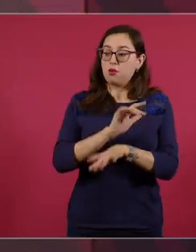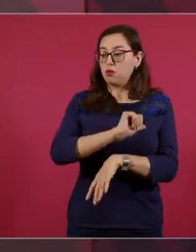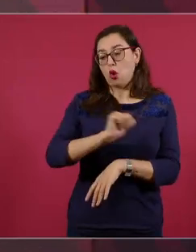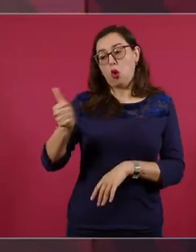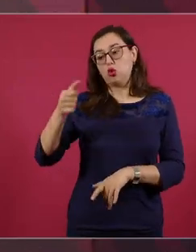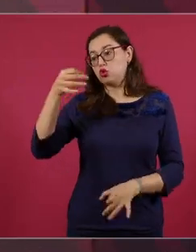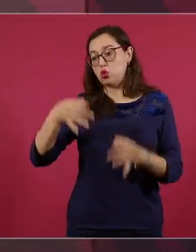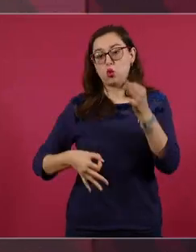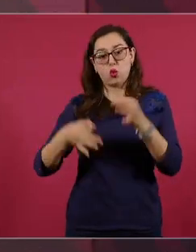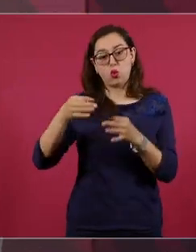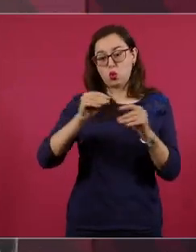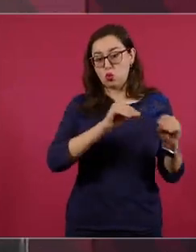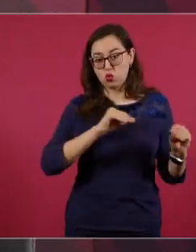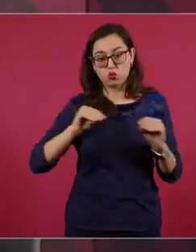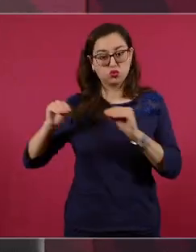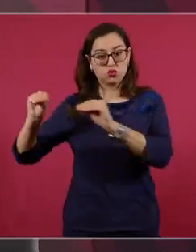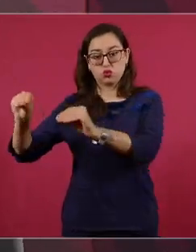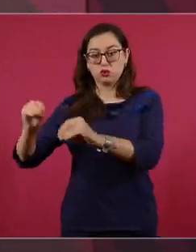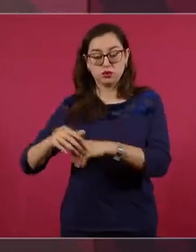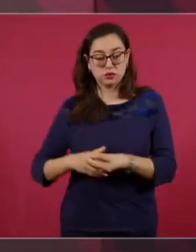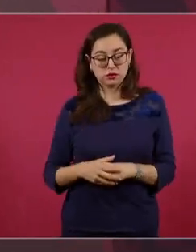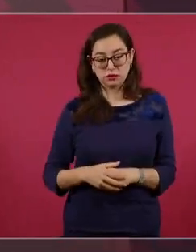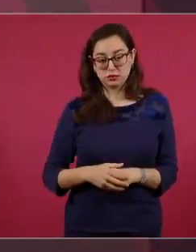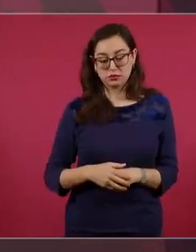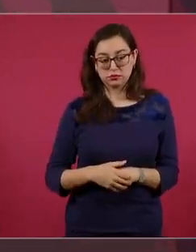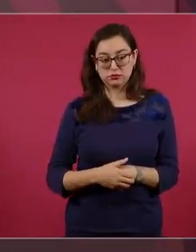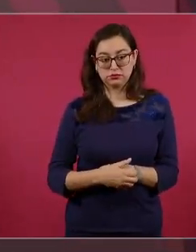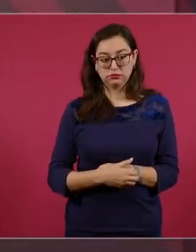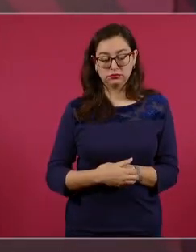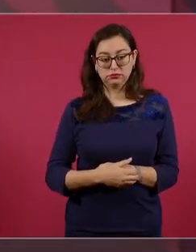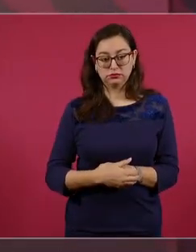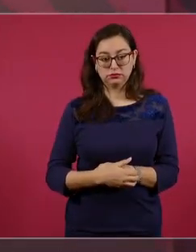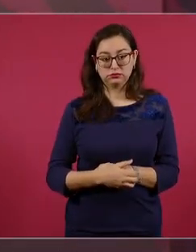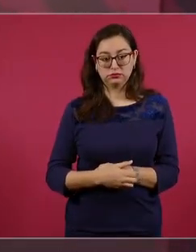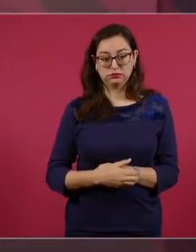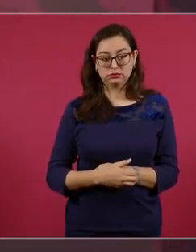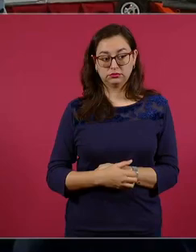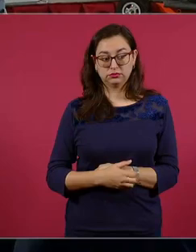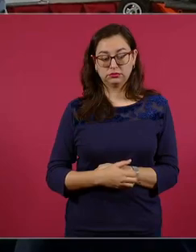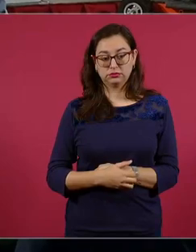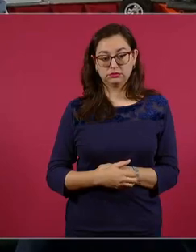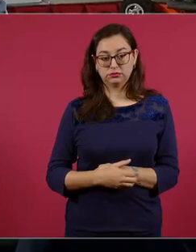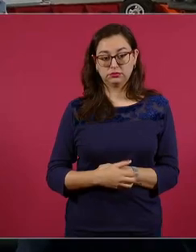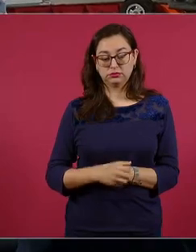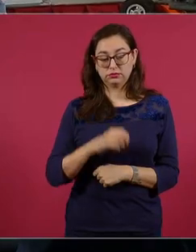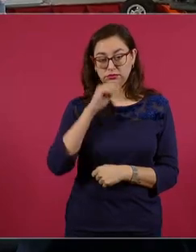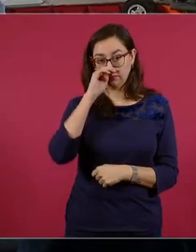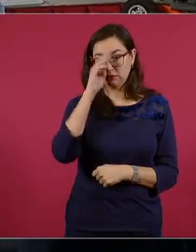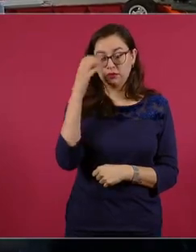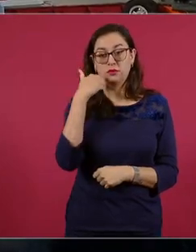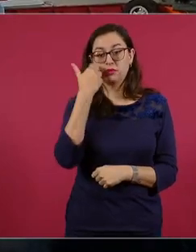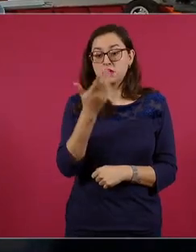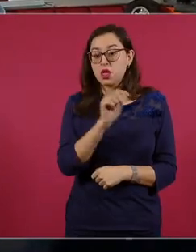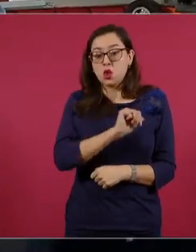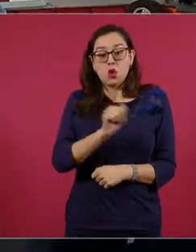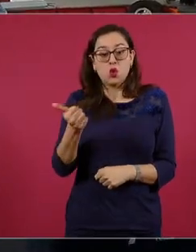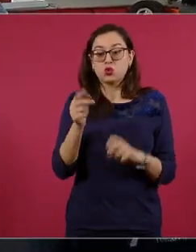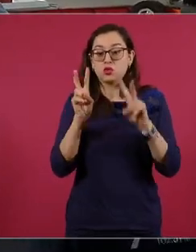quiero estar en oficinas centrales. Quiero